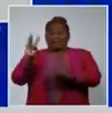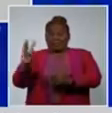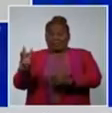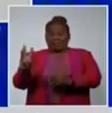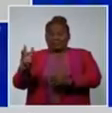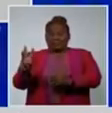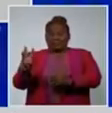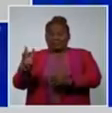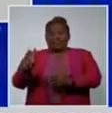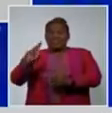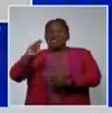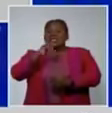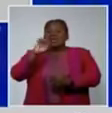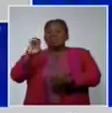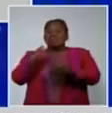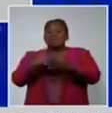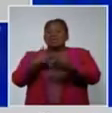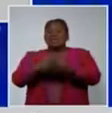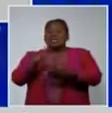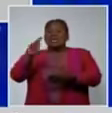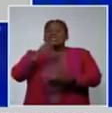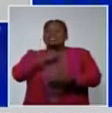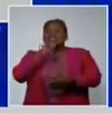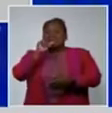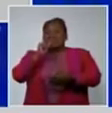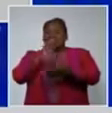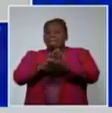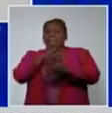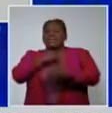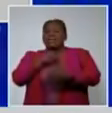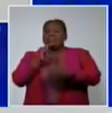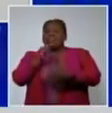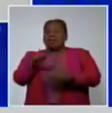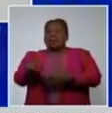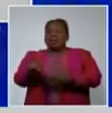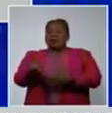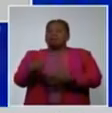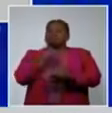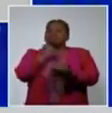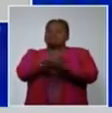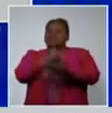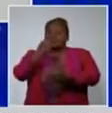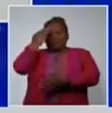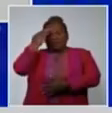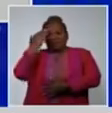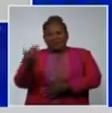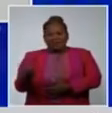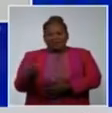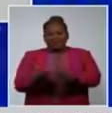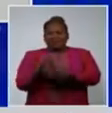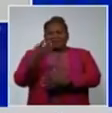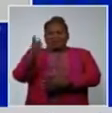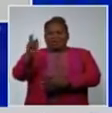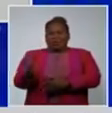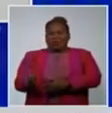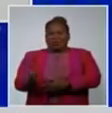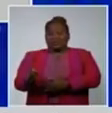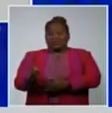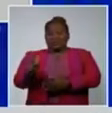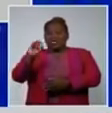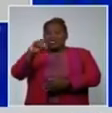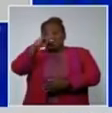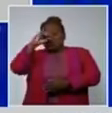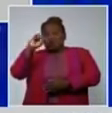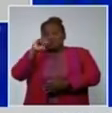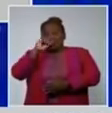pagar a probarlo tras rigurosos análisis de las evidencias brazos a sus creadores que a su vez agradecen a cuantos